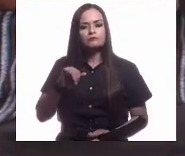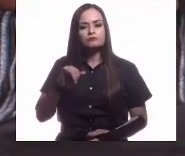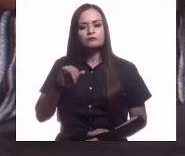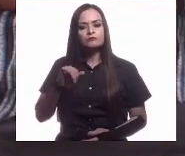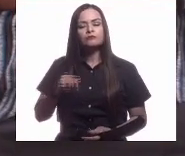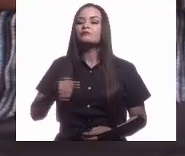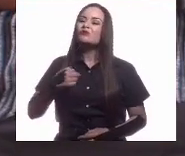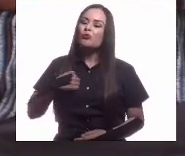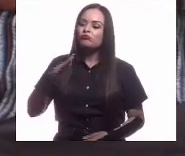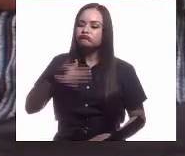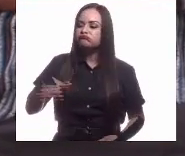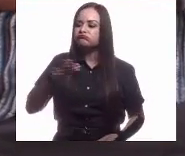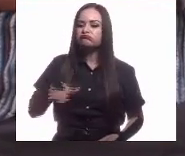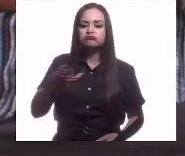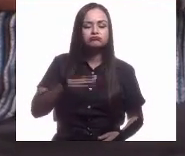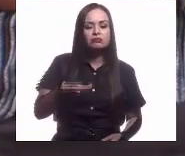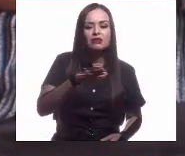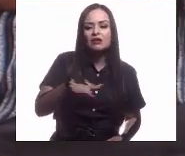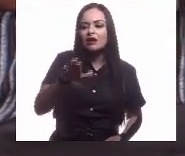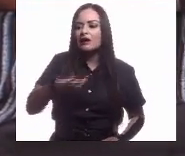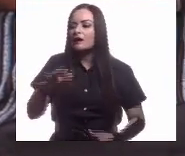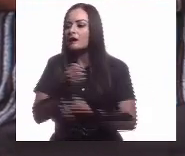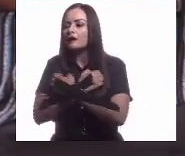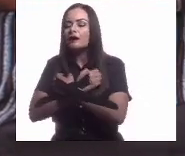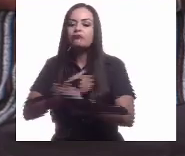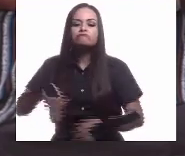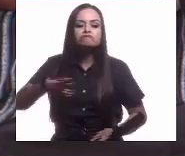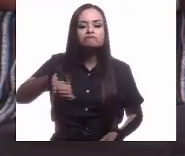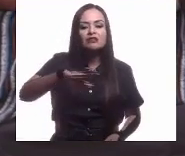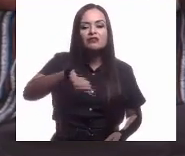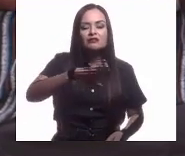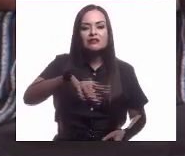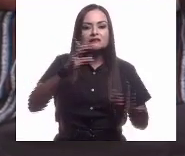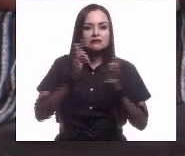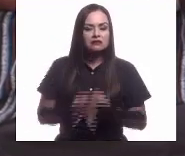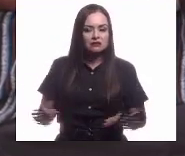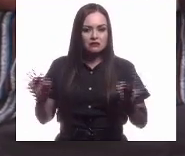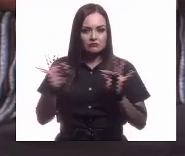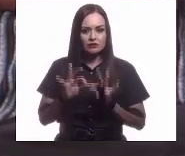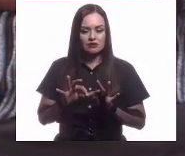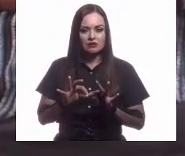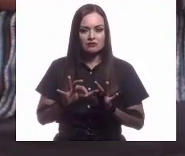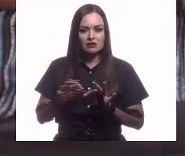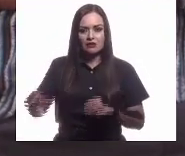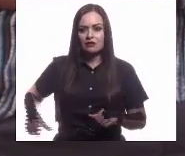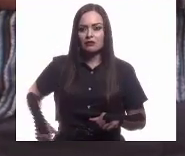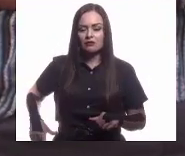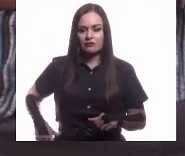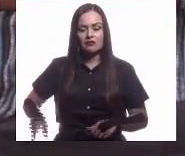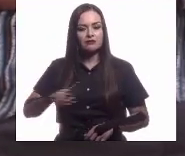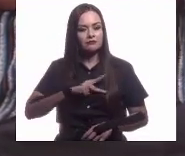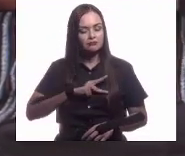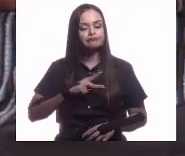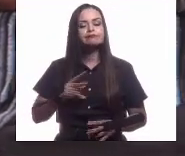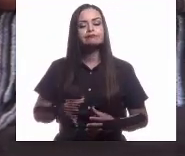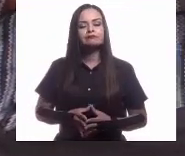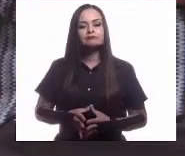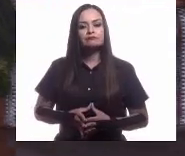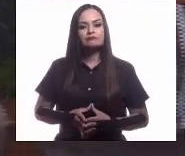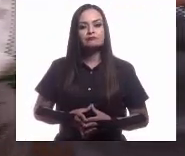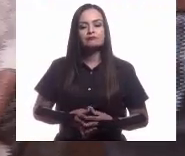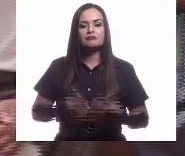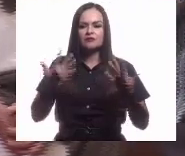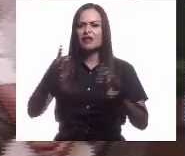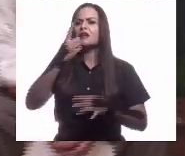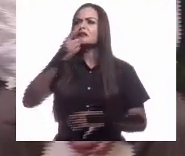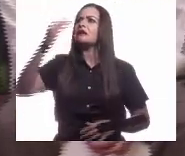he buscado que la educación sea la columna vertebral de mi gobierno. Y hoy les he hablado de cuántas techumbres